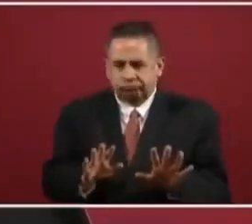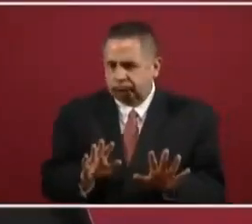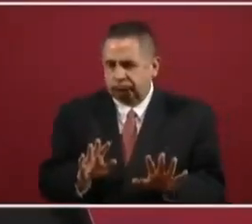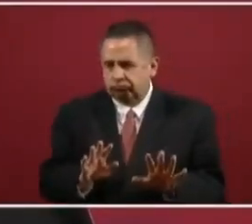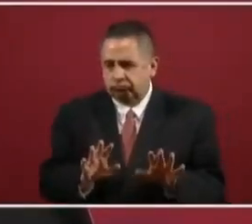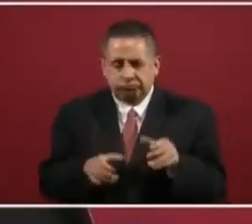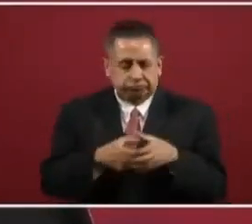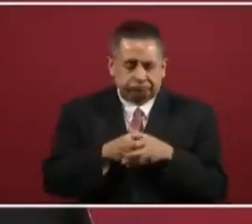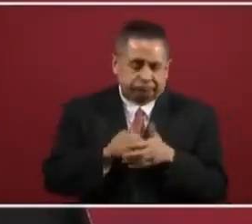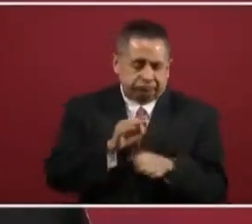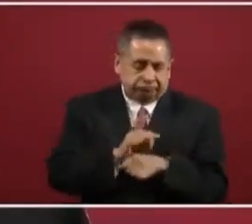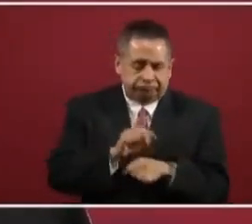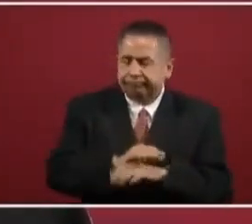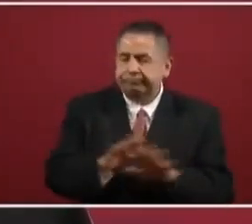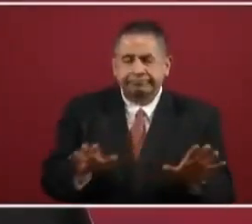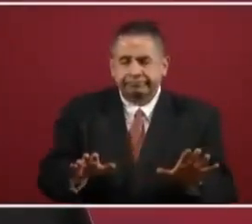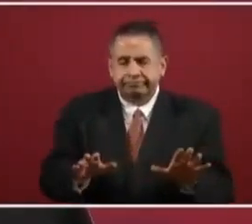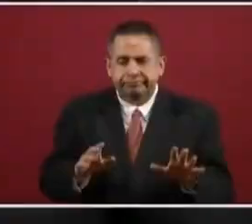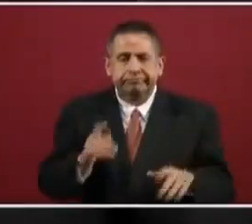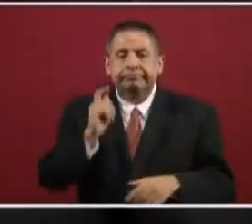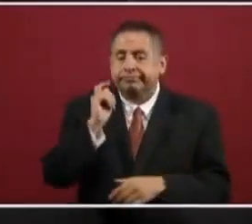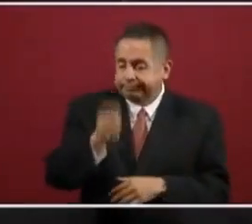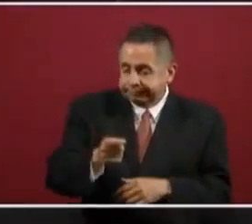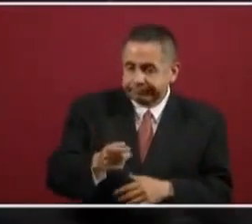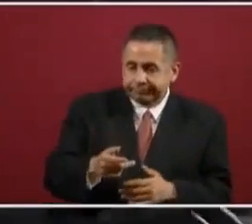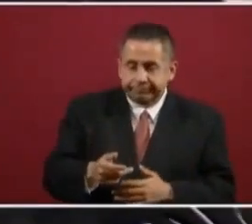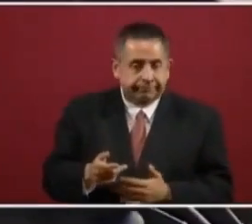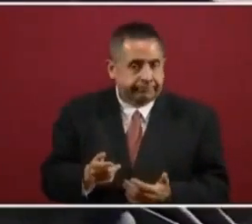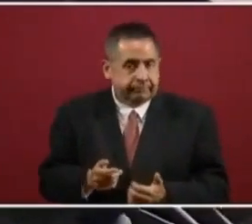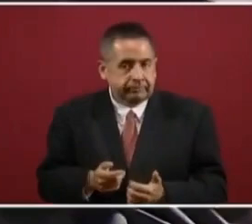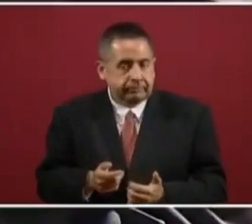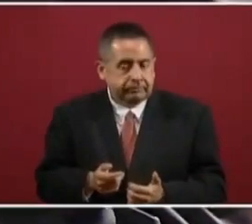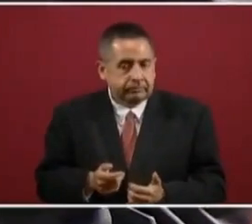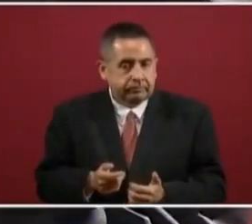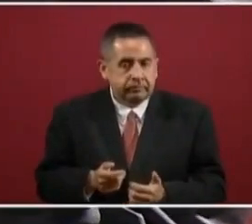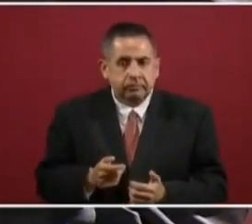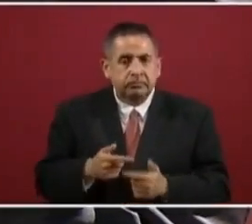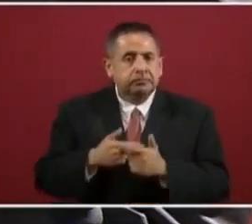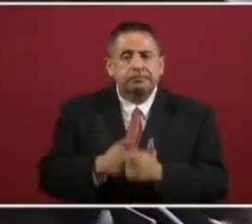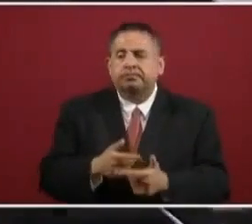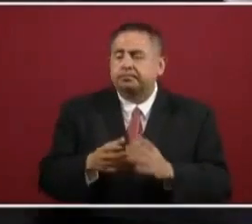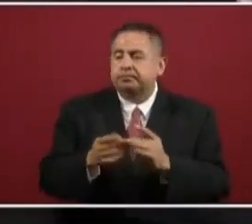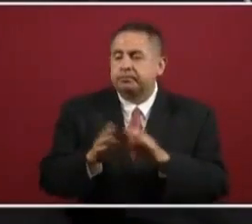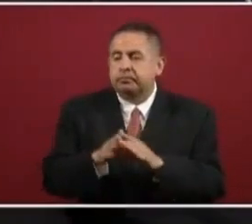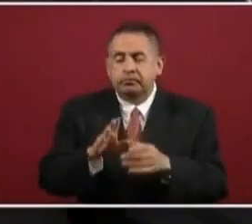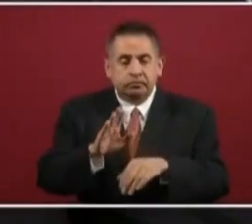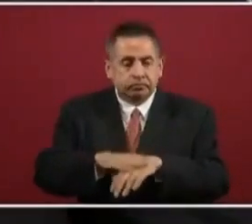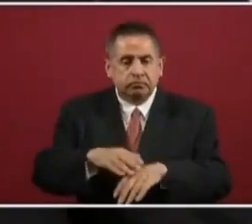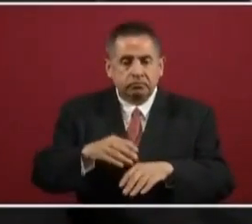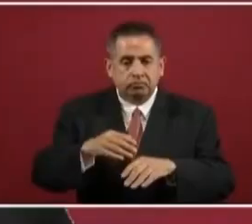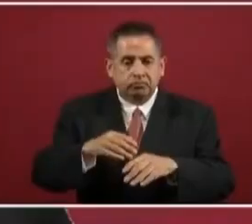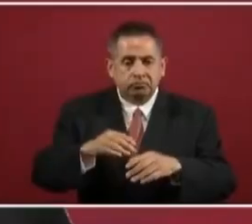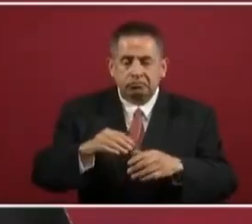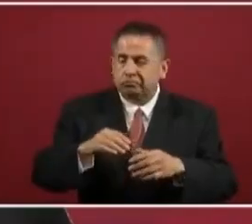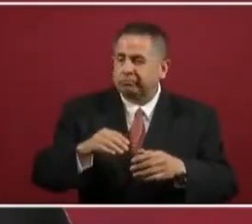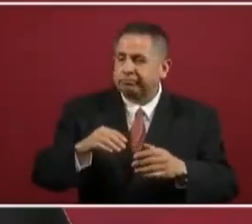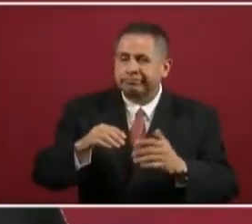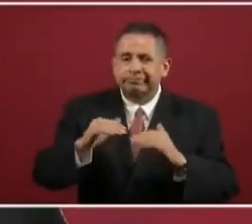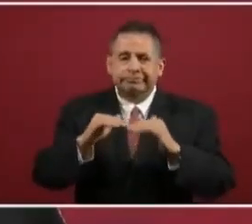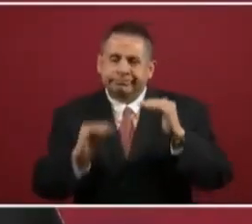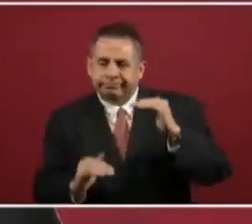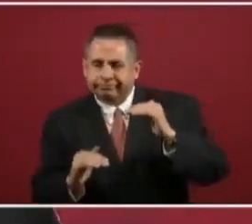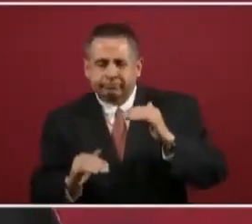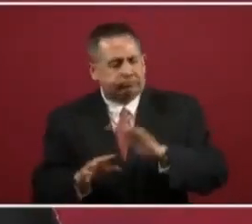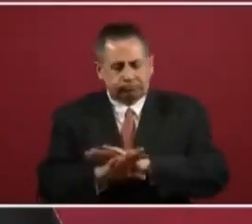minoría o para que se siga profundizando la desigualdad